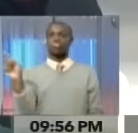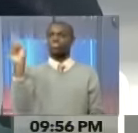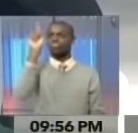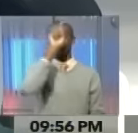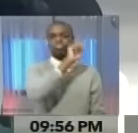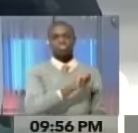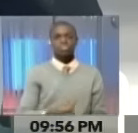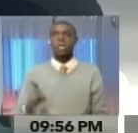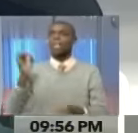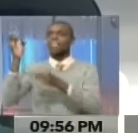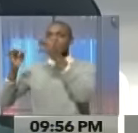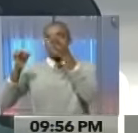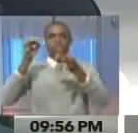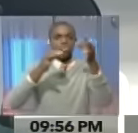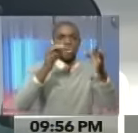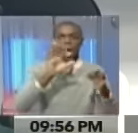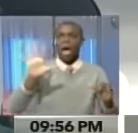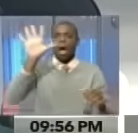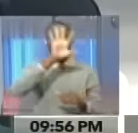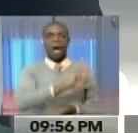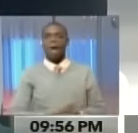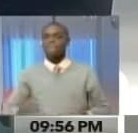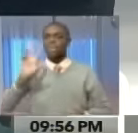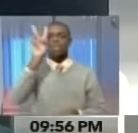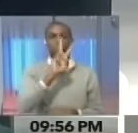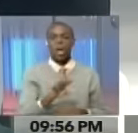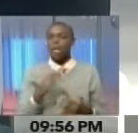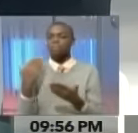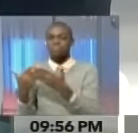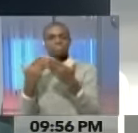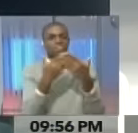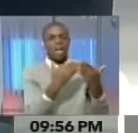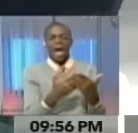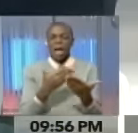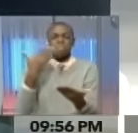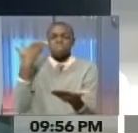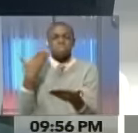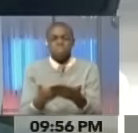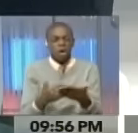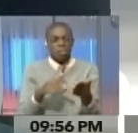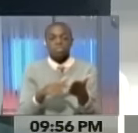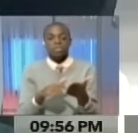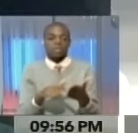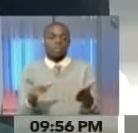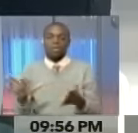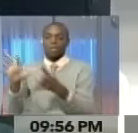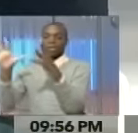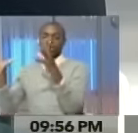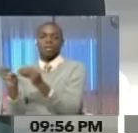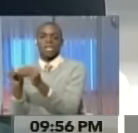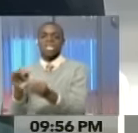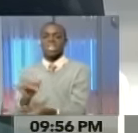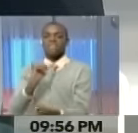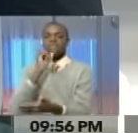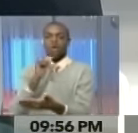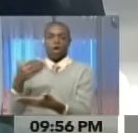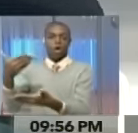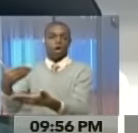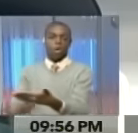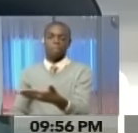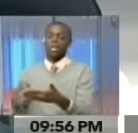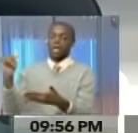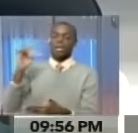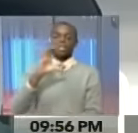están haciendo los ciudadanos la ciudadan Cuál es la prueba principal la prueba principal es la que reposa en el informe que hoy presentó el Consejo